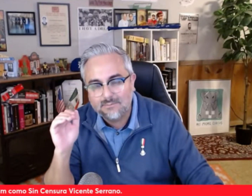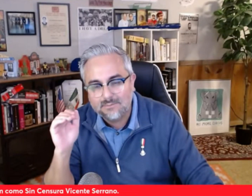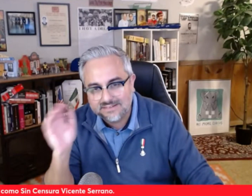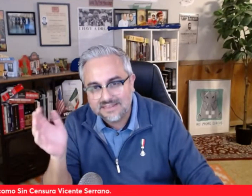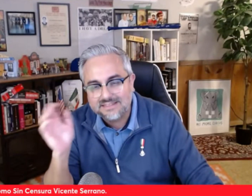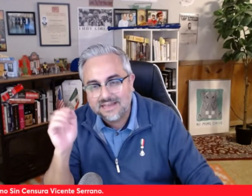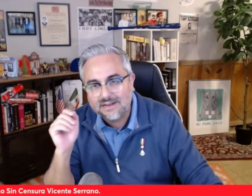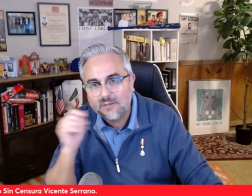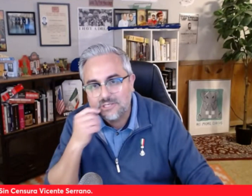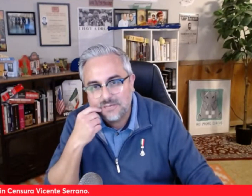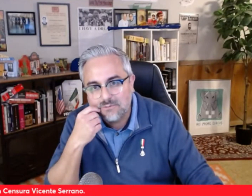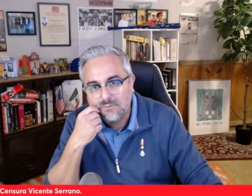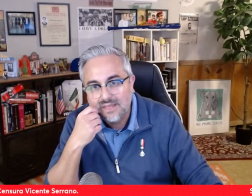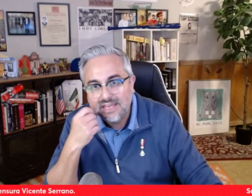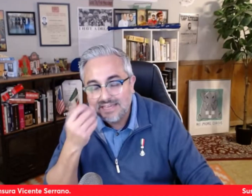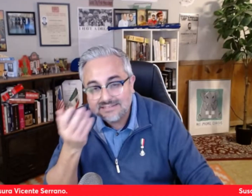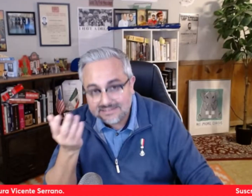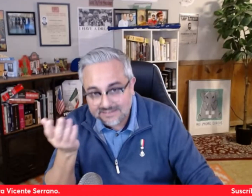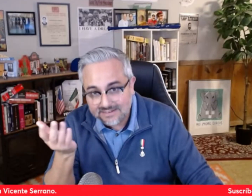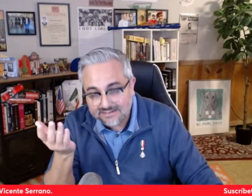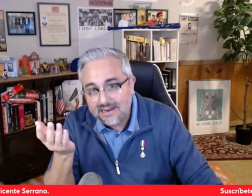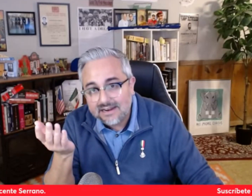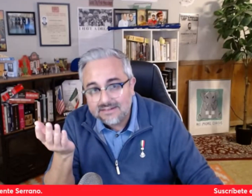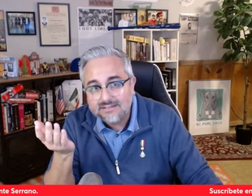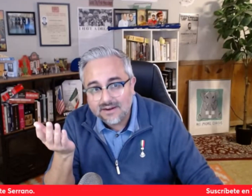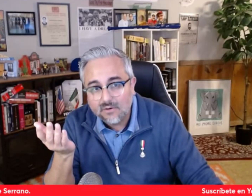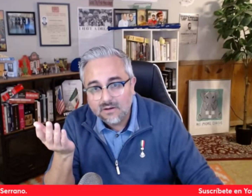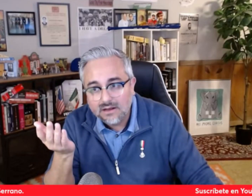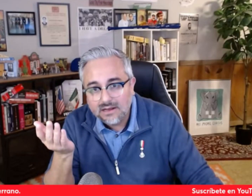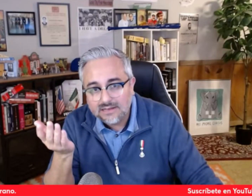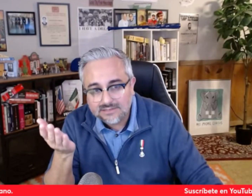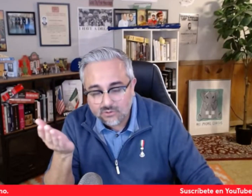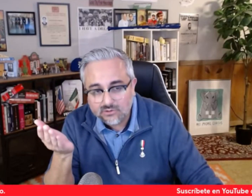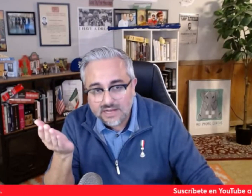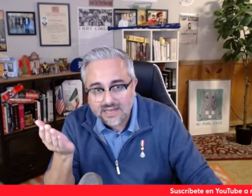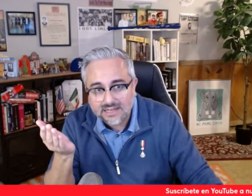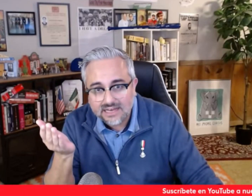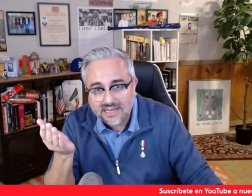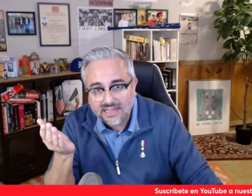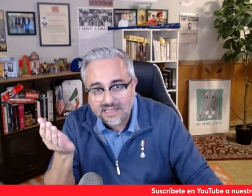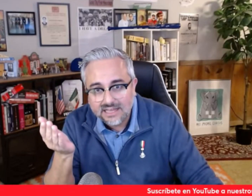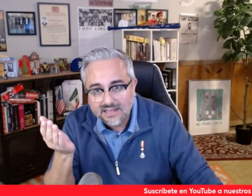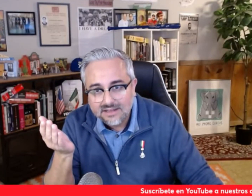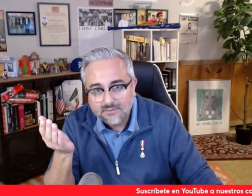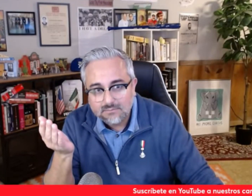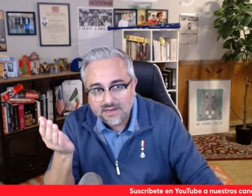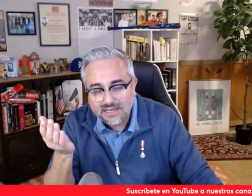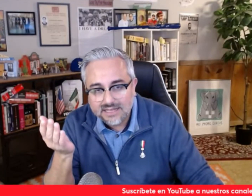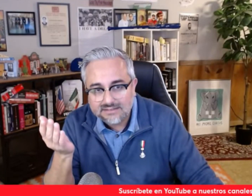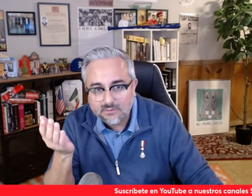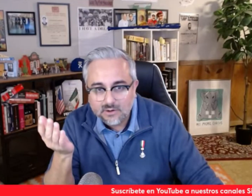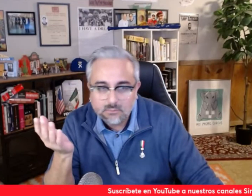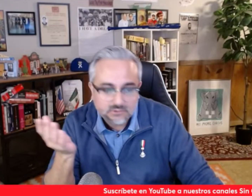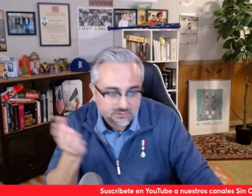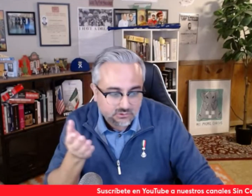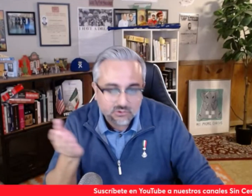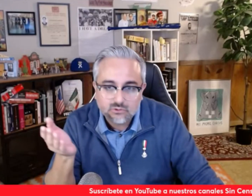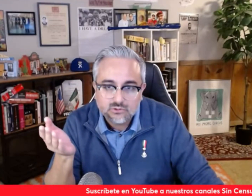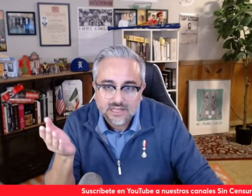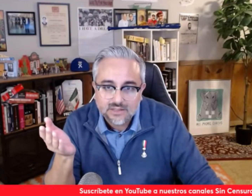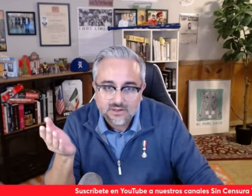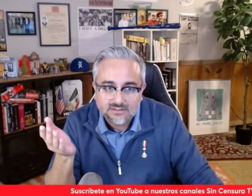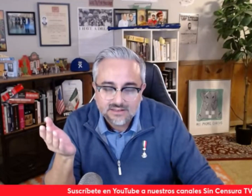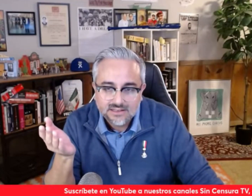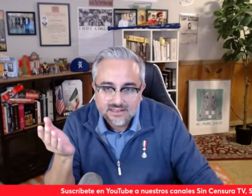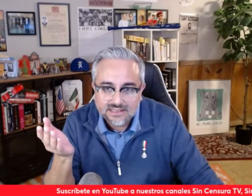juzgadores a la presidenta Claudia Sheinbaum, y esta hasta se le sale la risa, ¿no? Hasta suelta una carcajada para decir, bueno, pues estos son